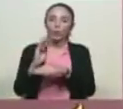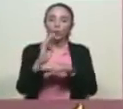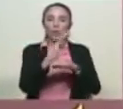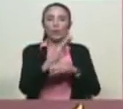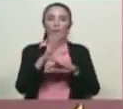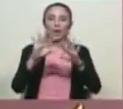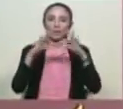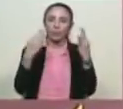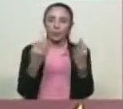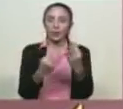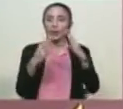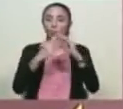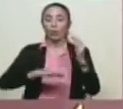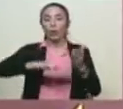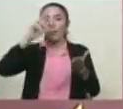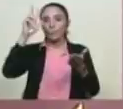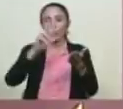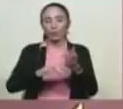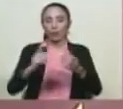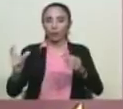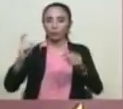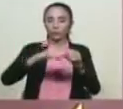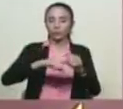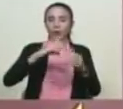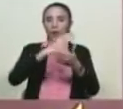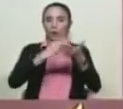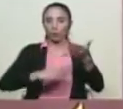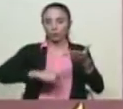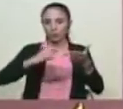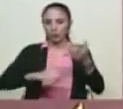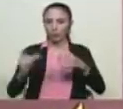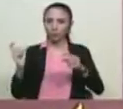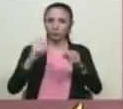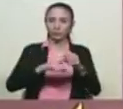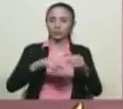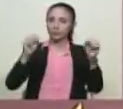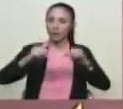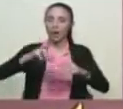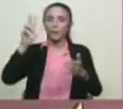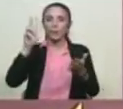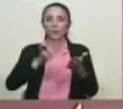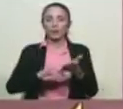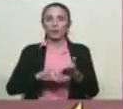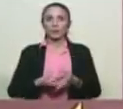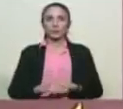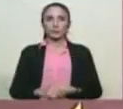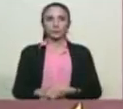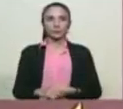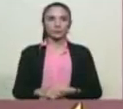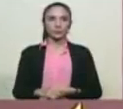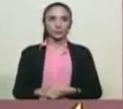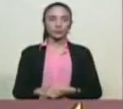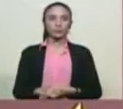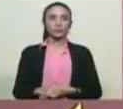CENIFA, aprobado. Incorpórese al contrato único y unitario.